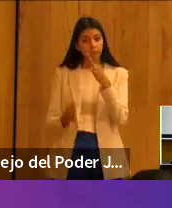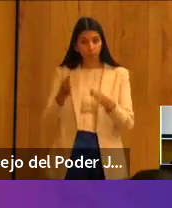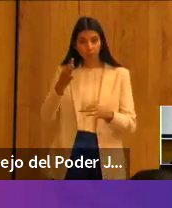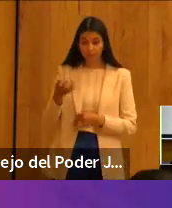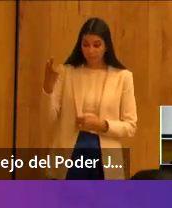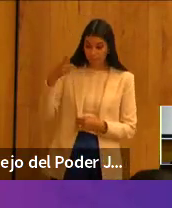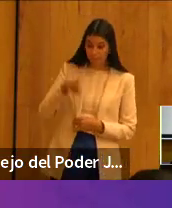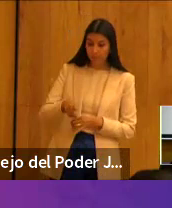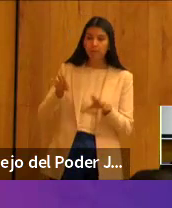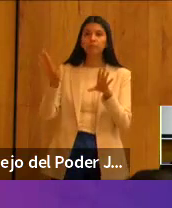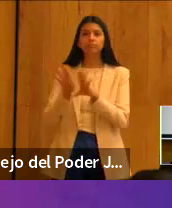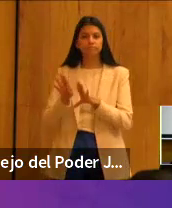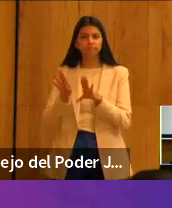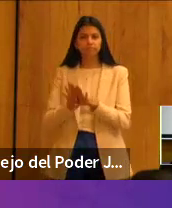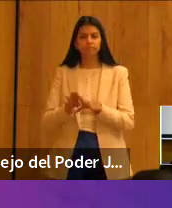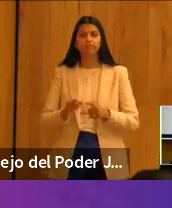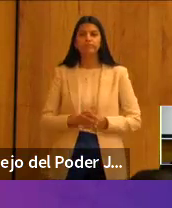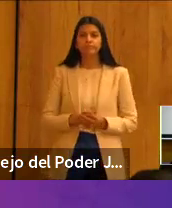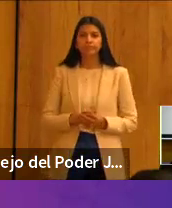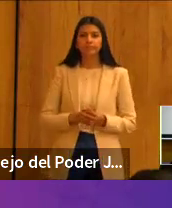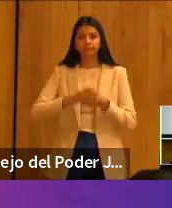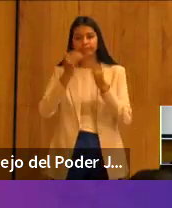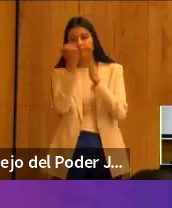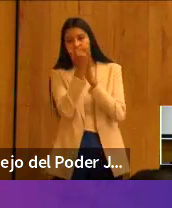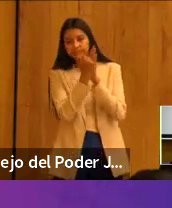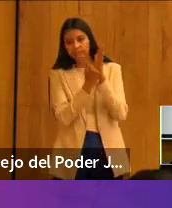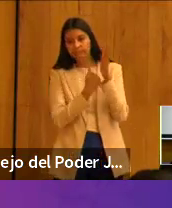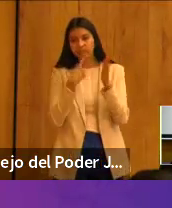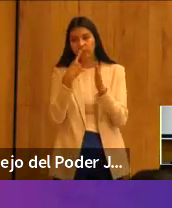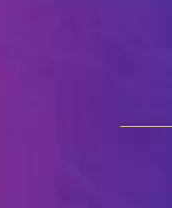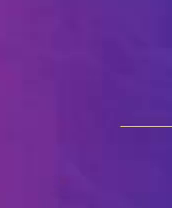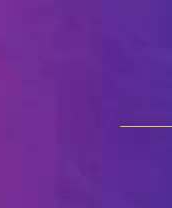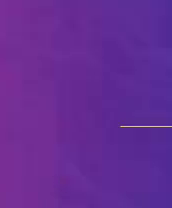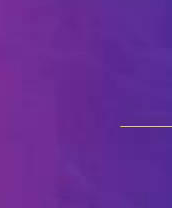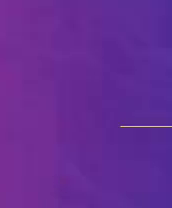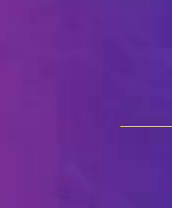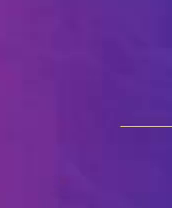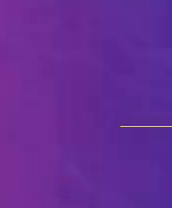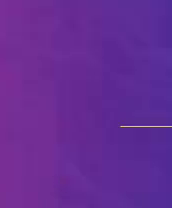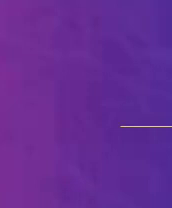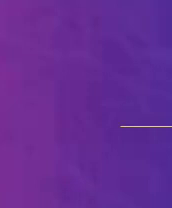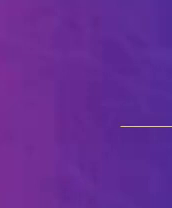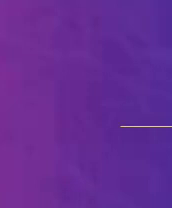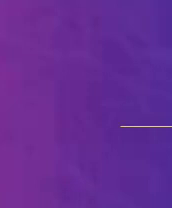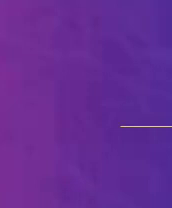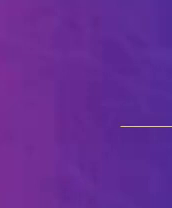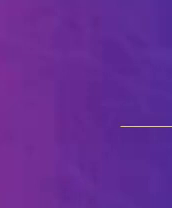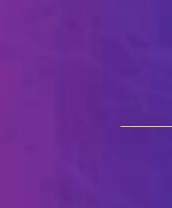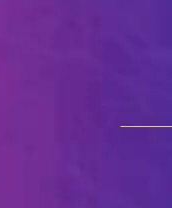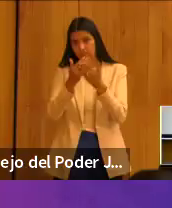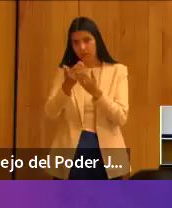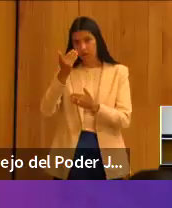ordena, con base en los protocolos que mencioné y en el marco jurídico que mencioné inicialmente, esta es